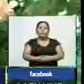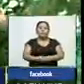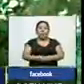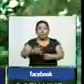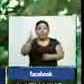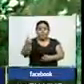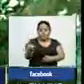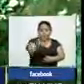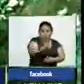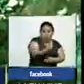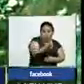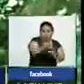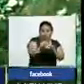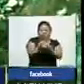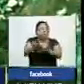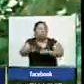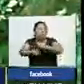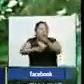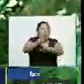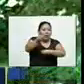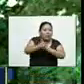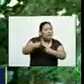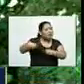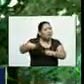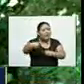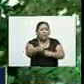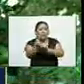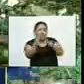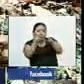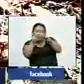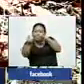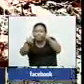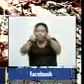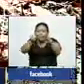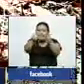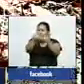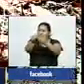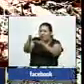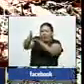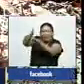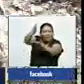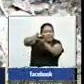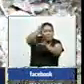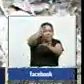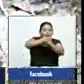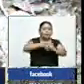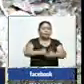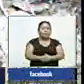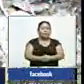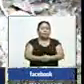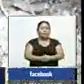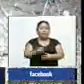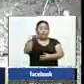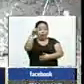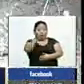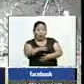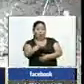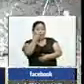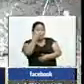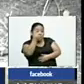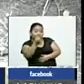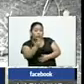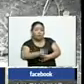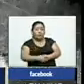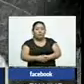Pobladores de la localidad nos cuentan que con frecuencia se pueden observar diferentes especies de animales. Estos bosques que se pueden observar acá es donde